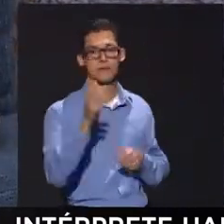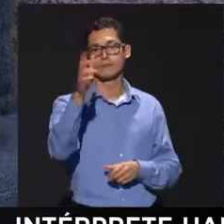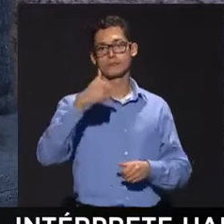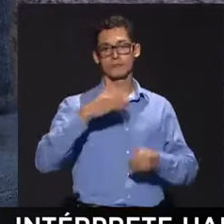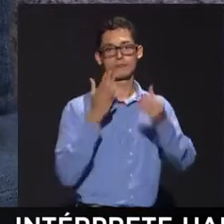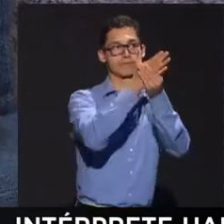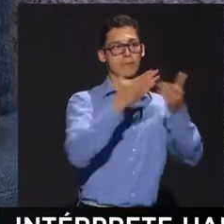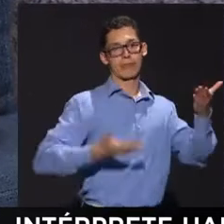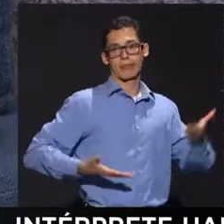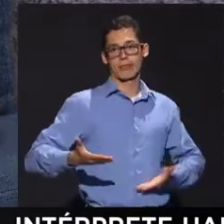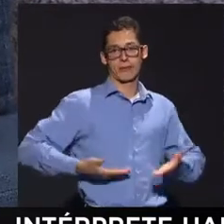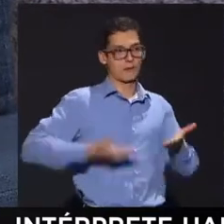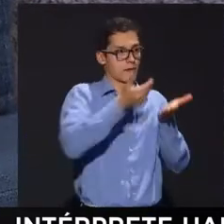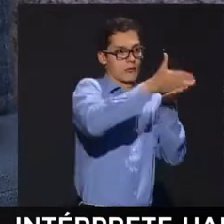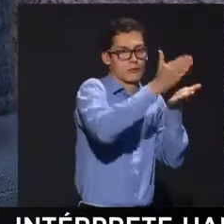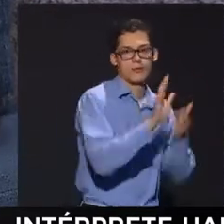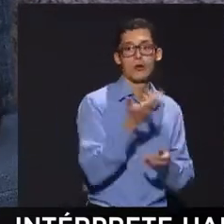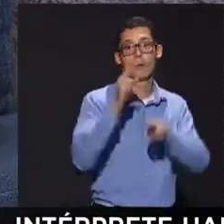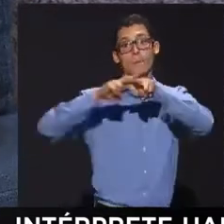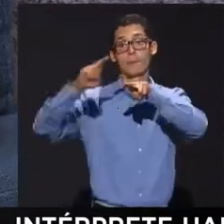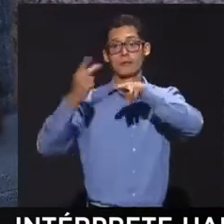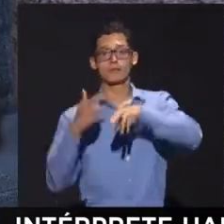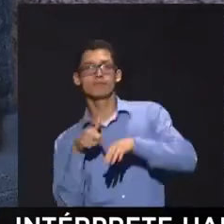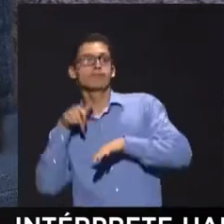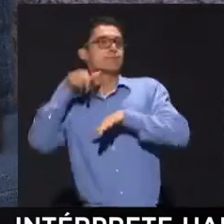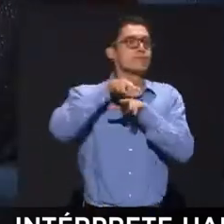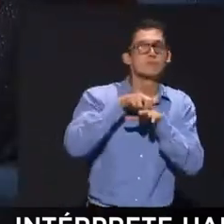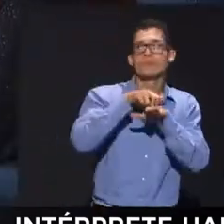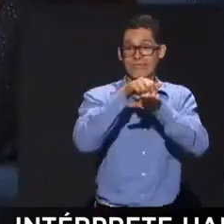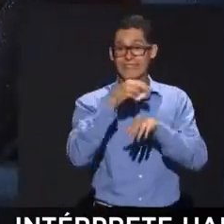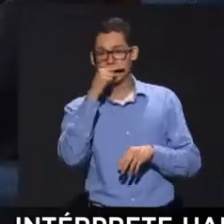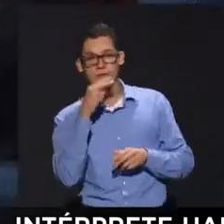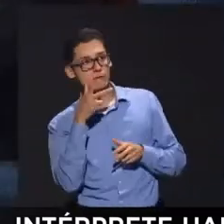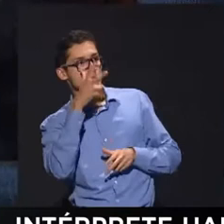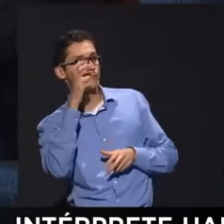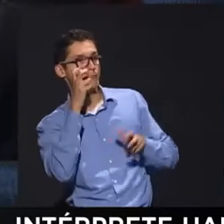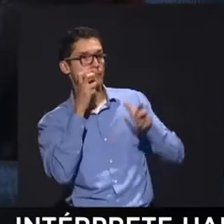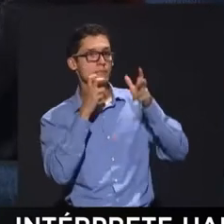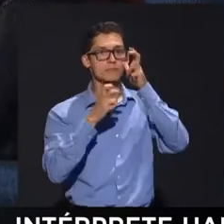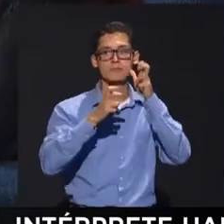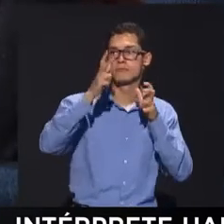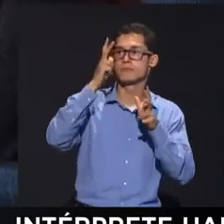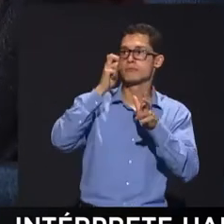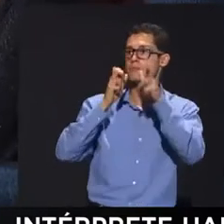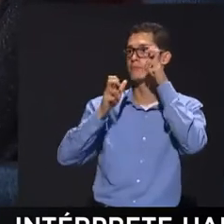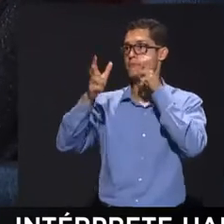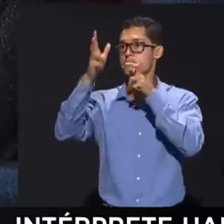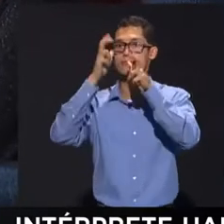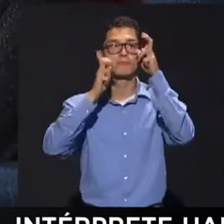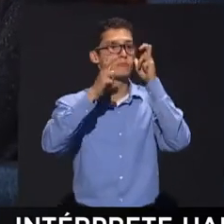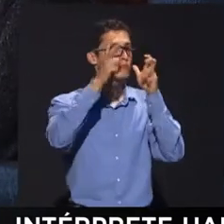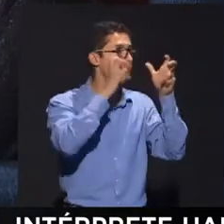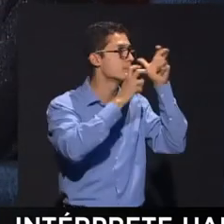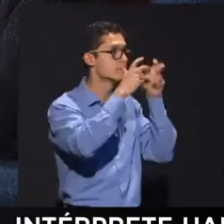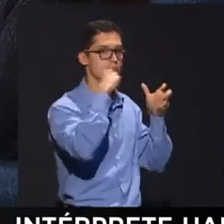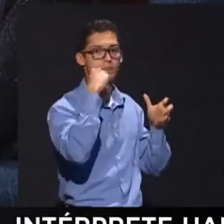ejemplo. Todo eso, siempre y cuando nosotros tengamos un niño cerca, ese niño está aprendiendo de ese comportamiento que nosotros